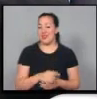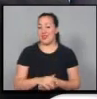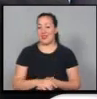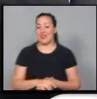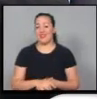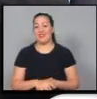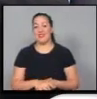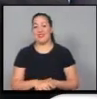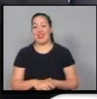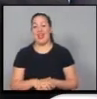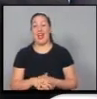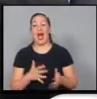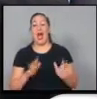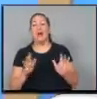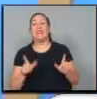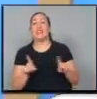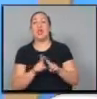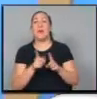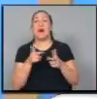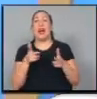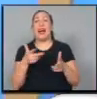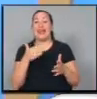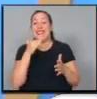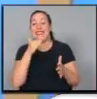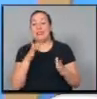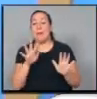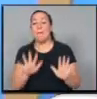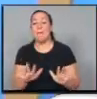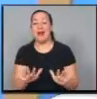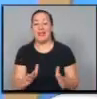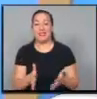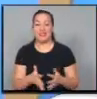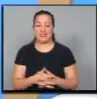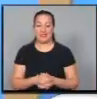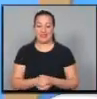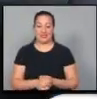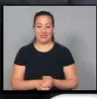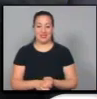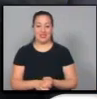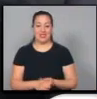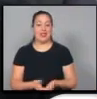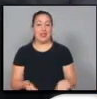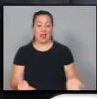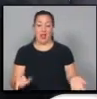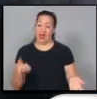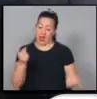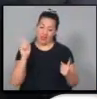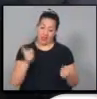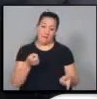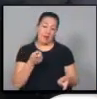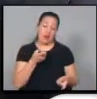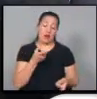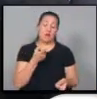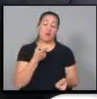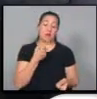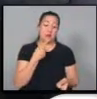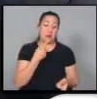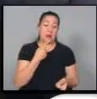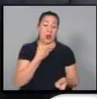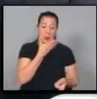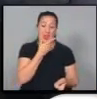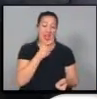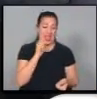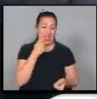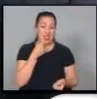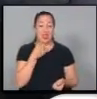veces hace esas pausas que no sabes. Claro, ¿a dónde va a patear? Pará, y el pibe es un pibe fachero. Y el polaco es fachero. Y bueno, ella puede